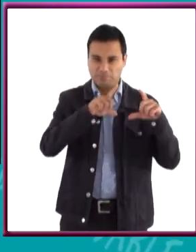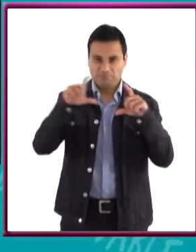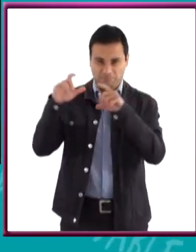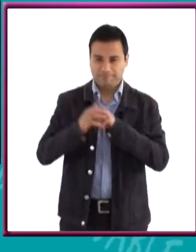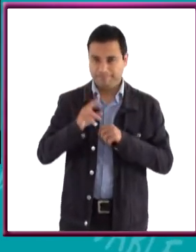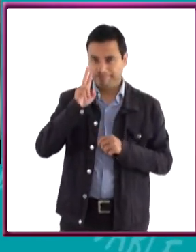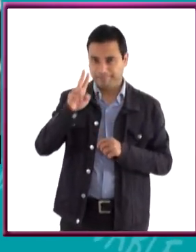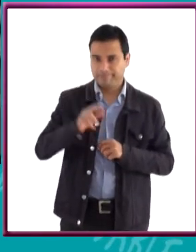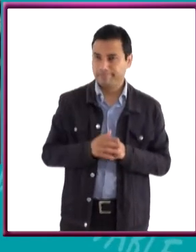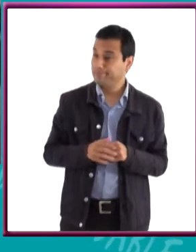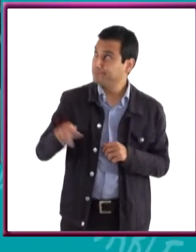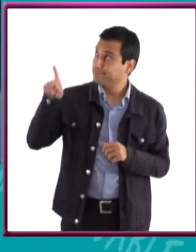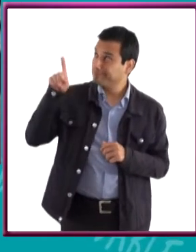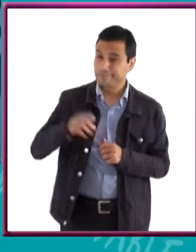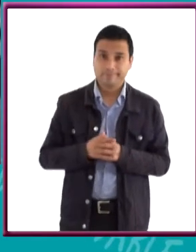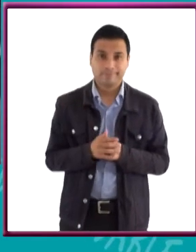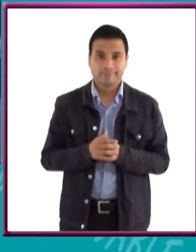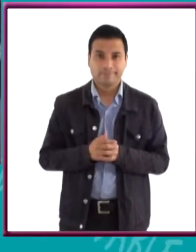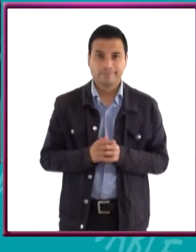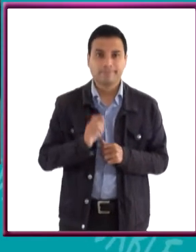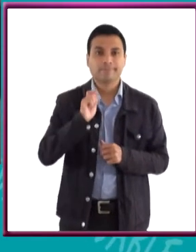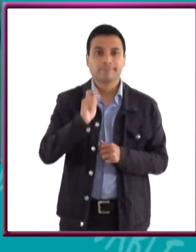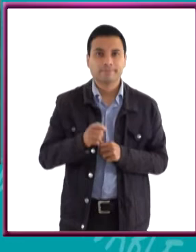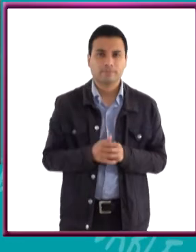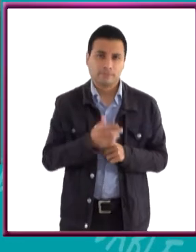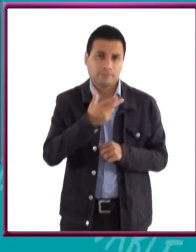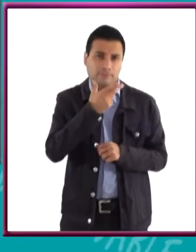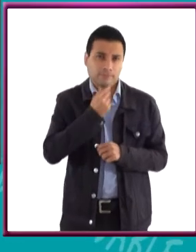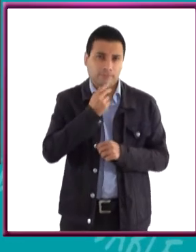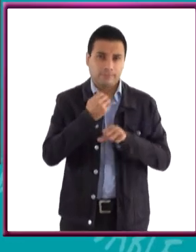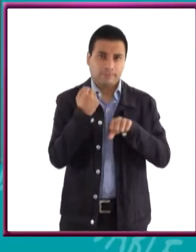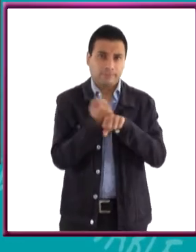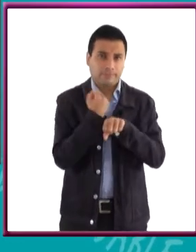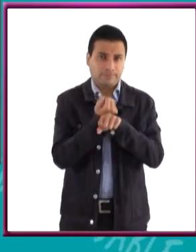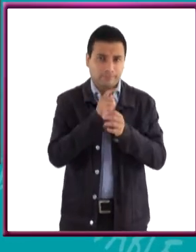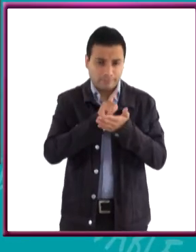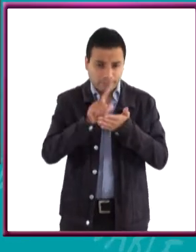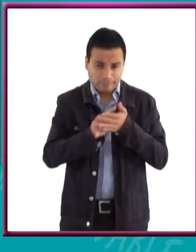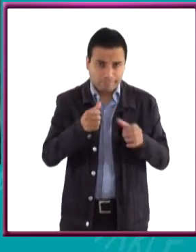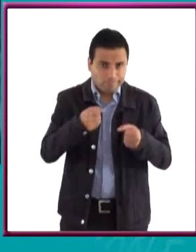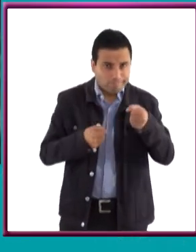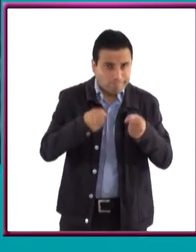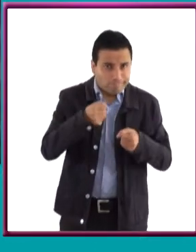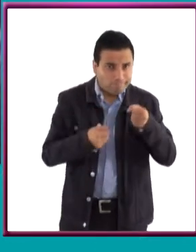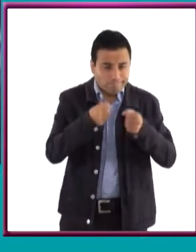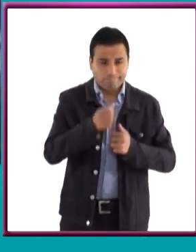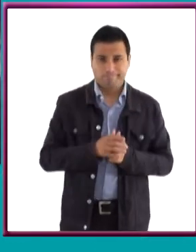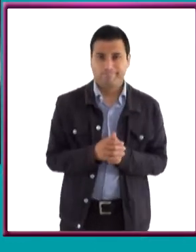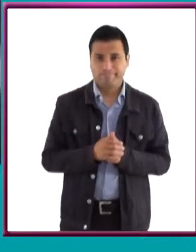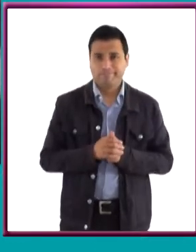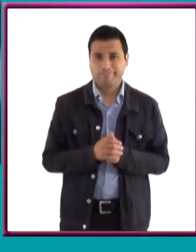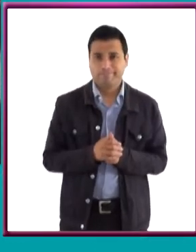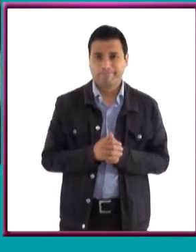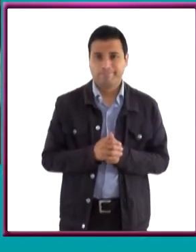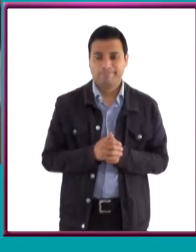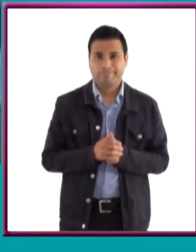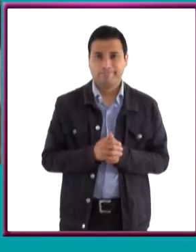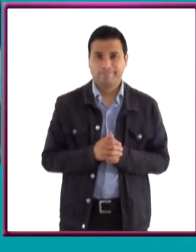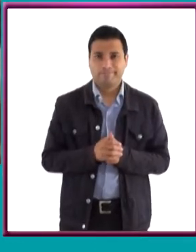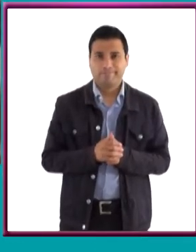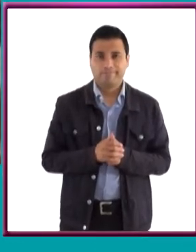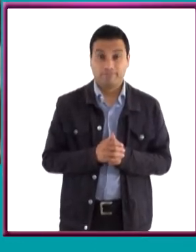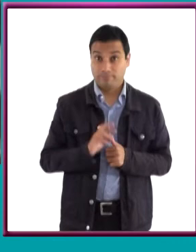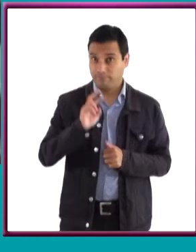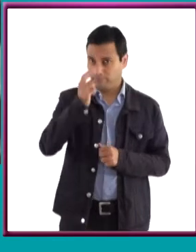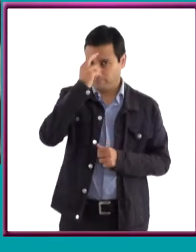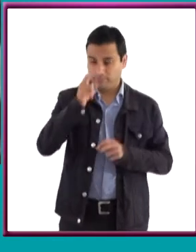sus fotografías. En esta imagen vemos a un bolero que en cuclillas da brillo a unos zapatos. Recuerda que